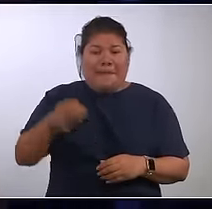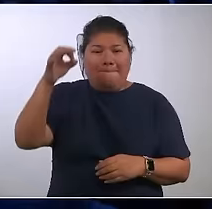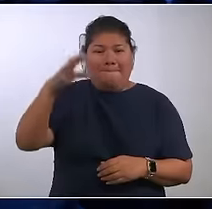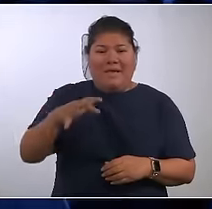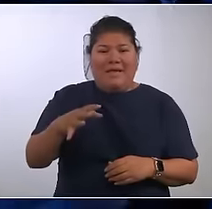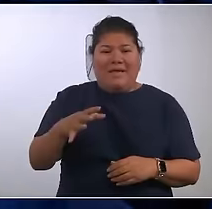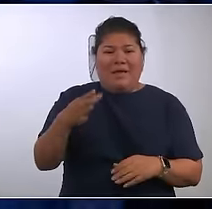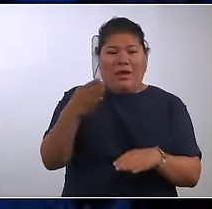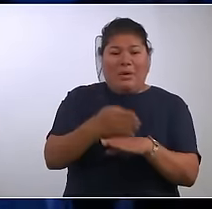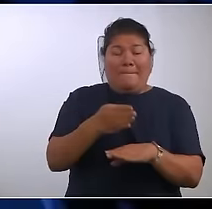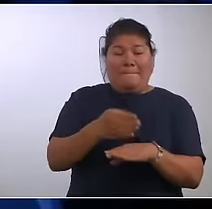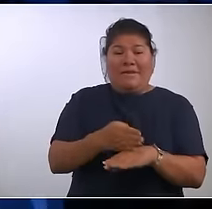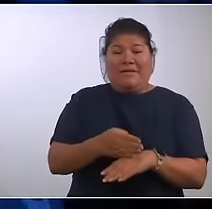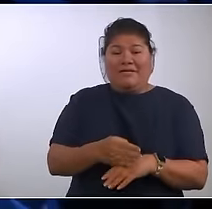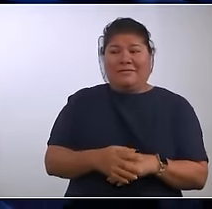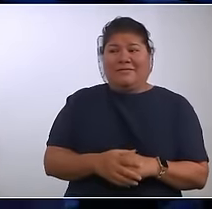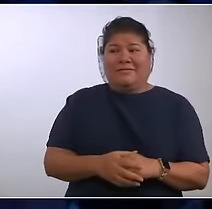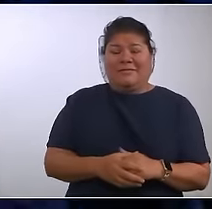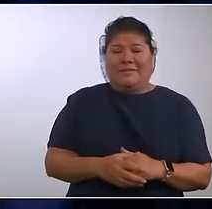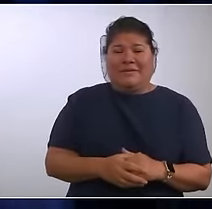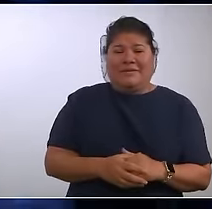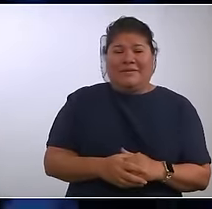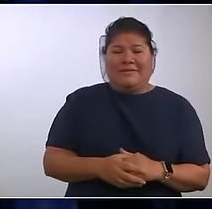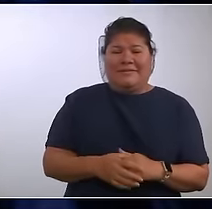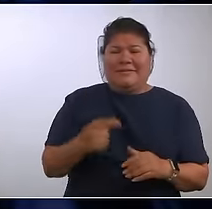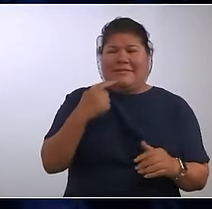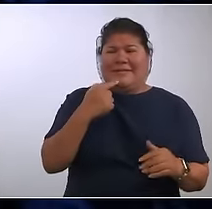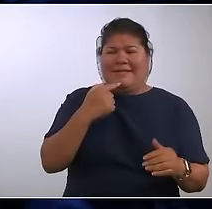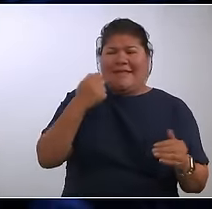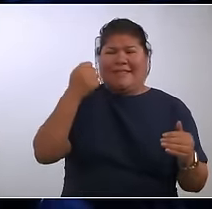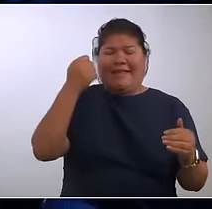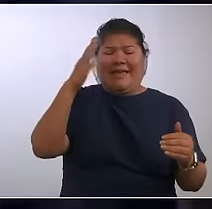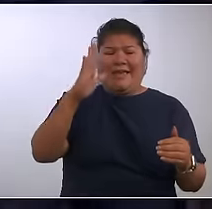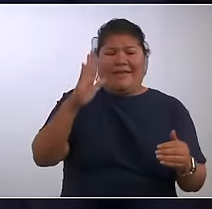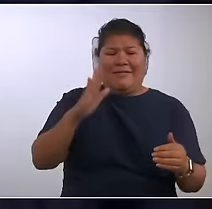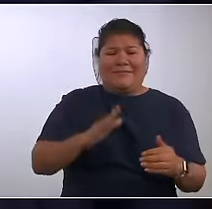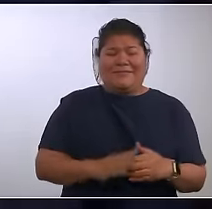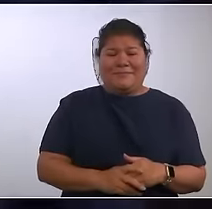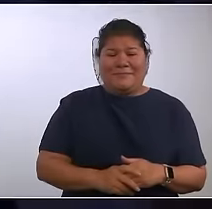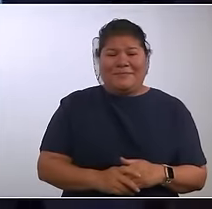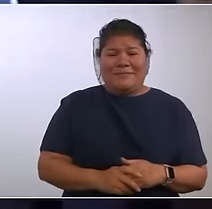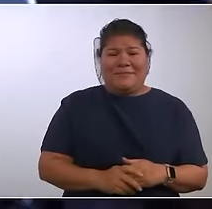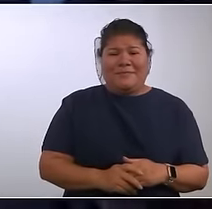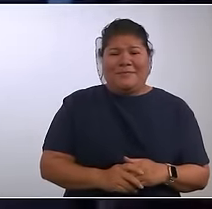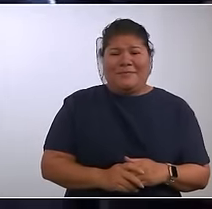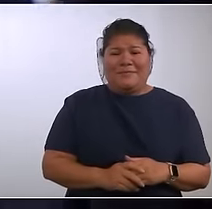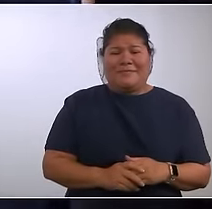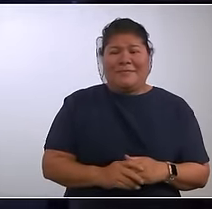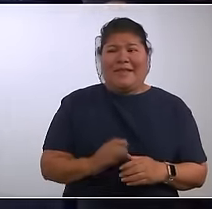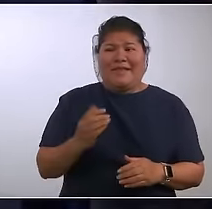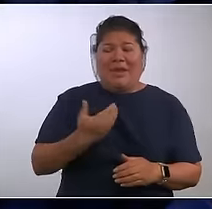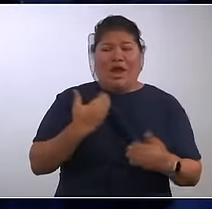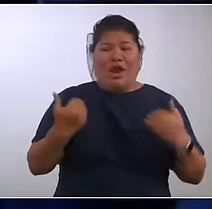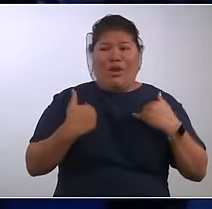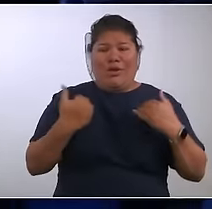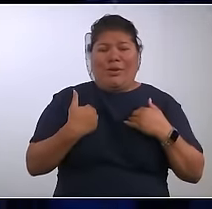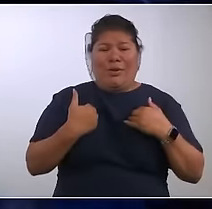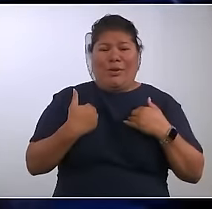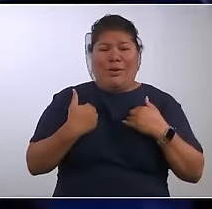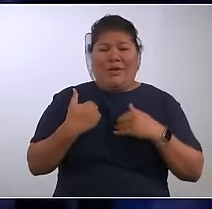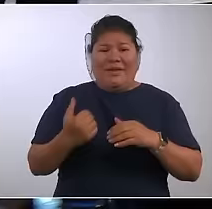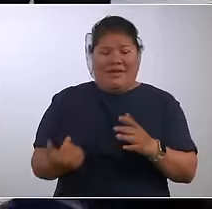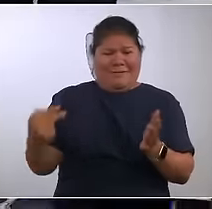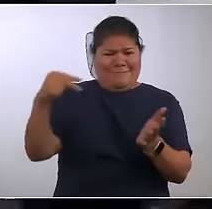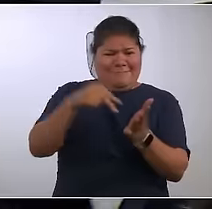pastor, algún obispo, a pastor, a bishop, que dice gracias a Dios that would say, Thanks que nuestra juventud se está